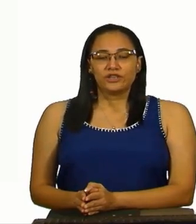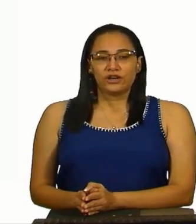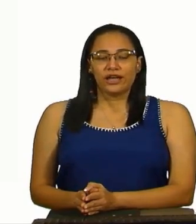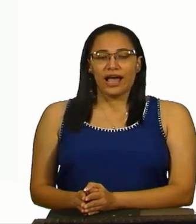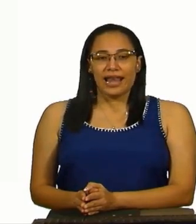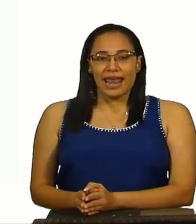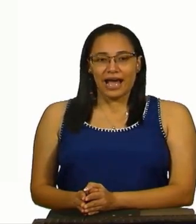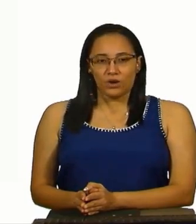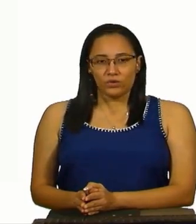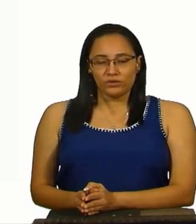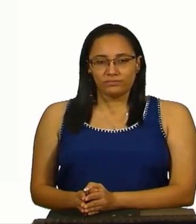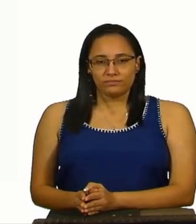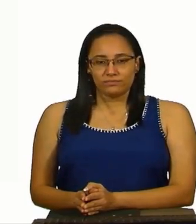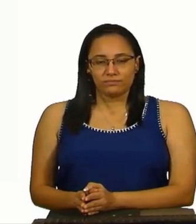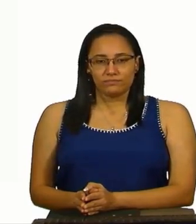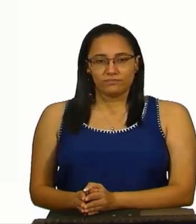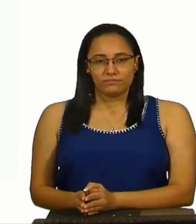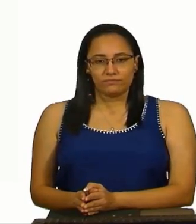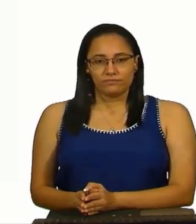do not allow